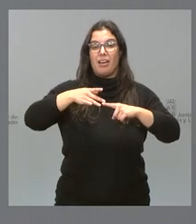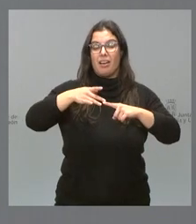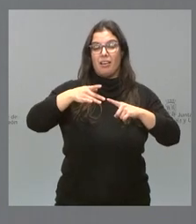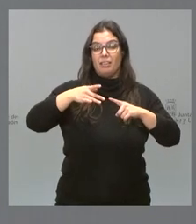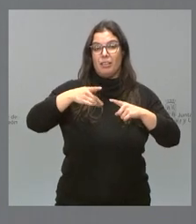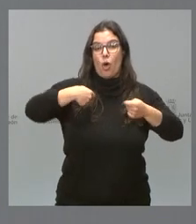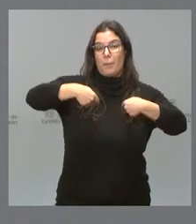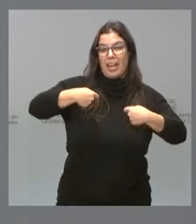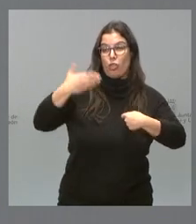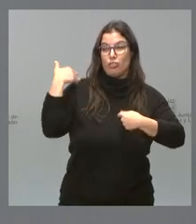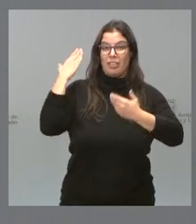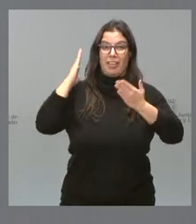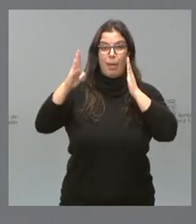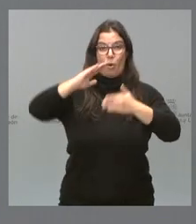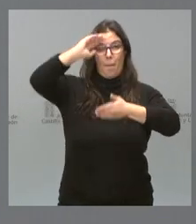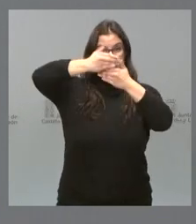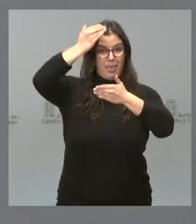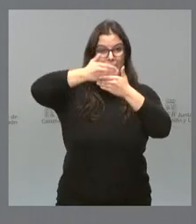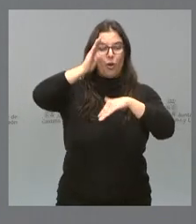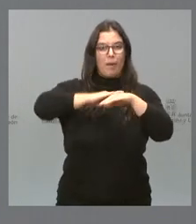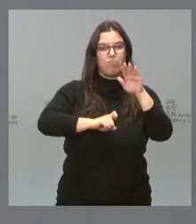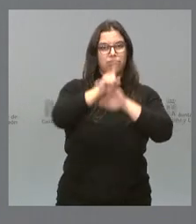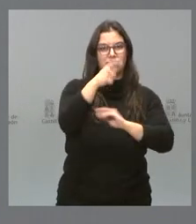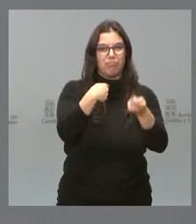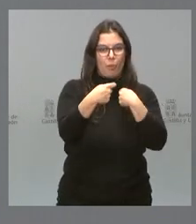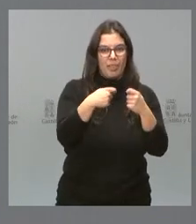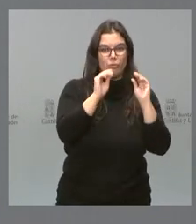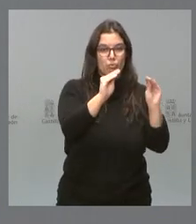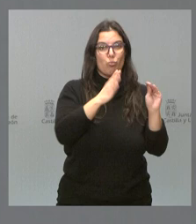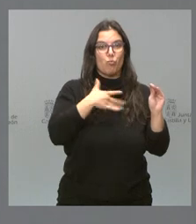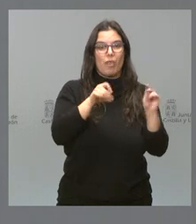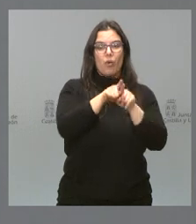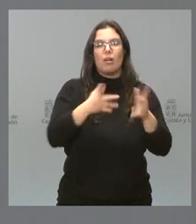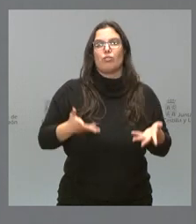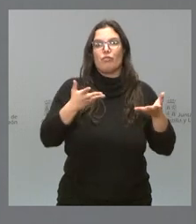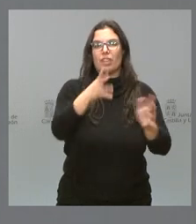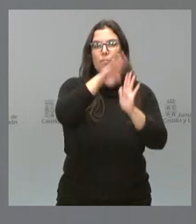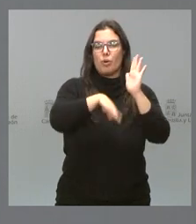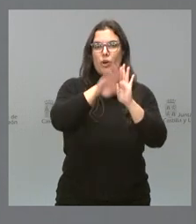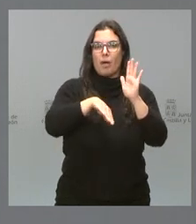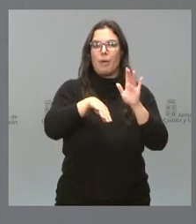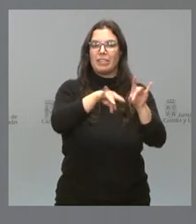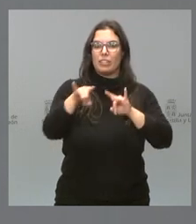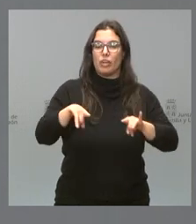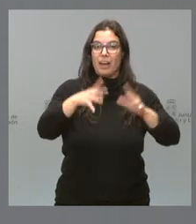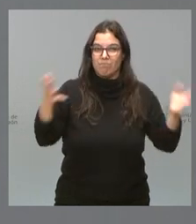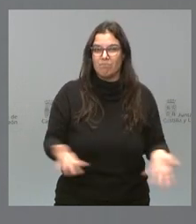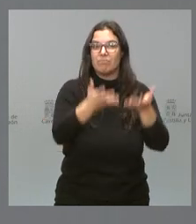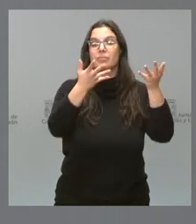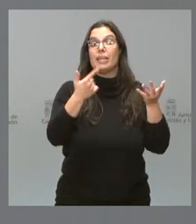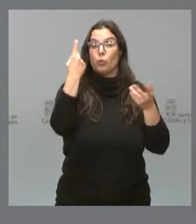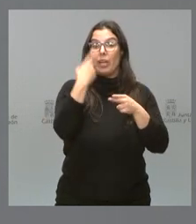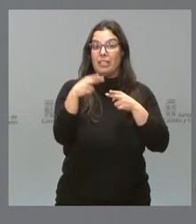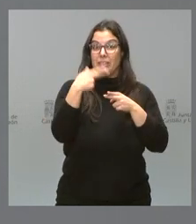época medieval para promover el desarrollo comercial de la villa de su entorno se puso en marcha un programa territorial de fomento en esta localidad Y esa es una de las actuaciones